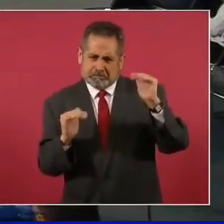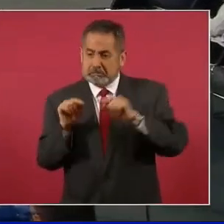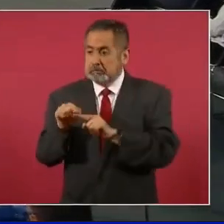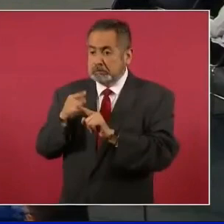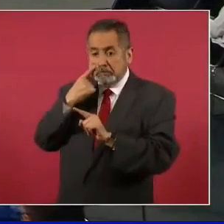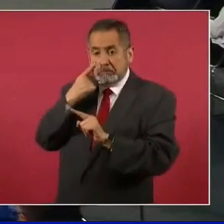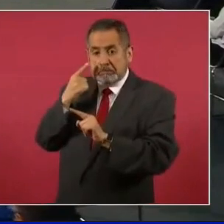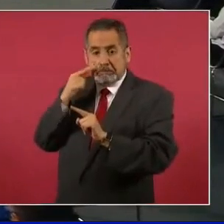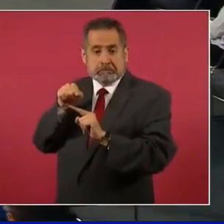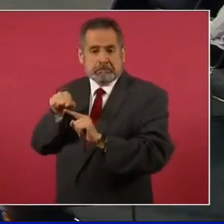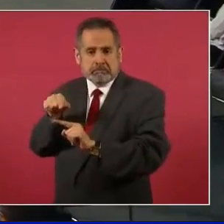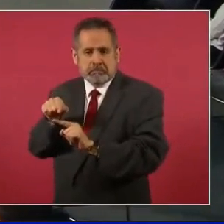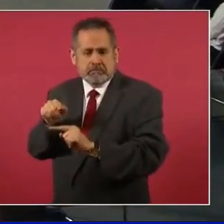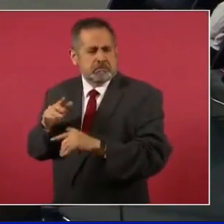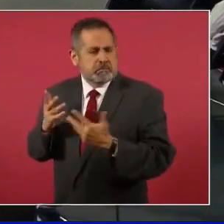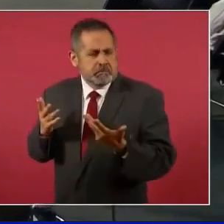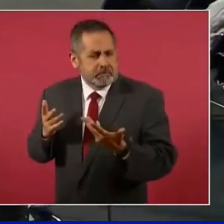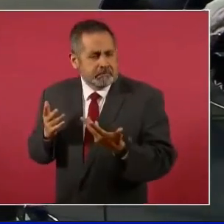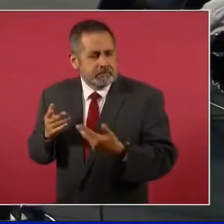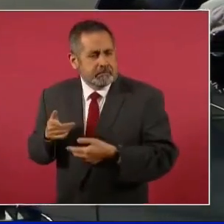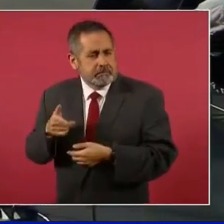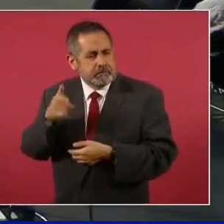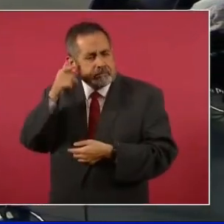Bueno, porque los regidores ganaban